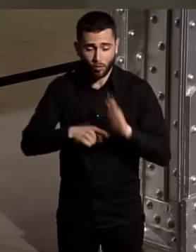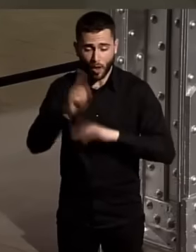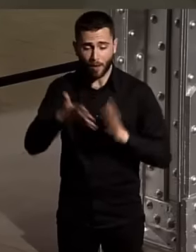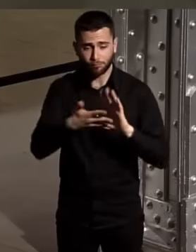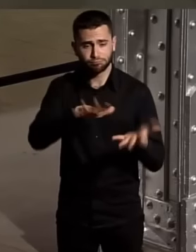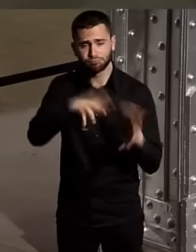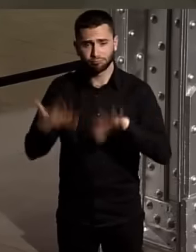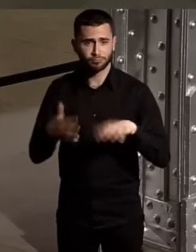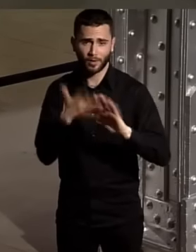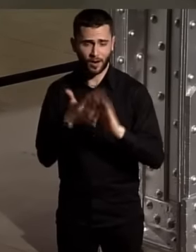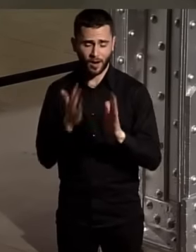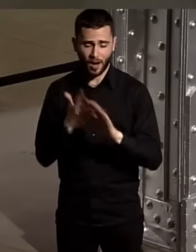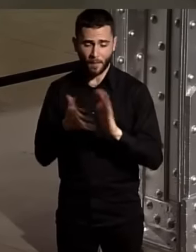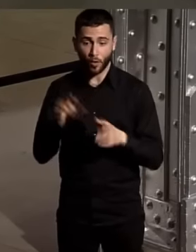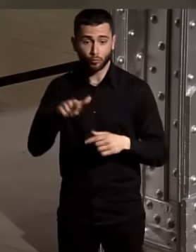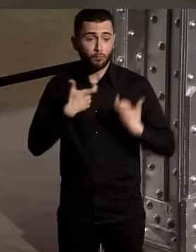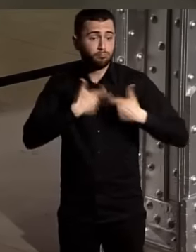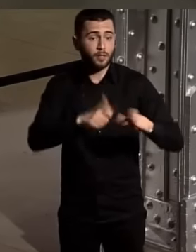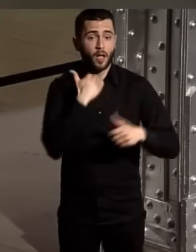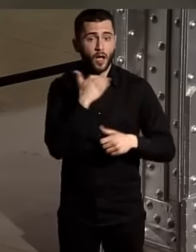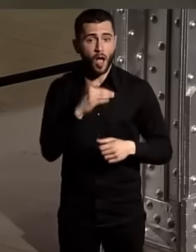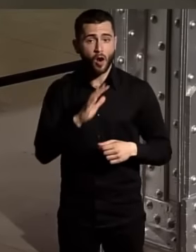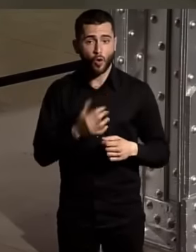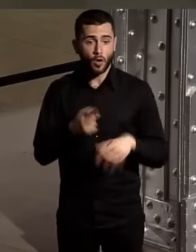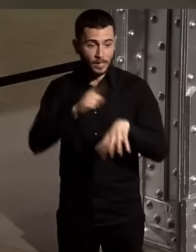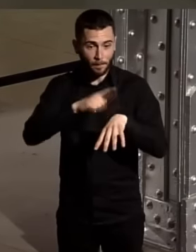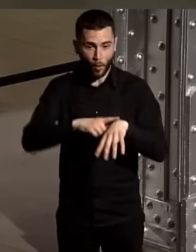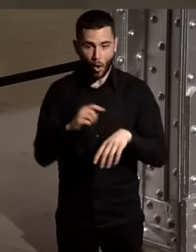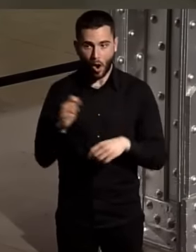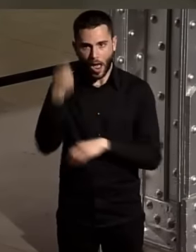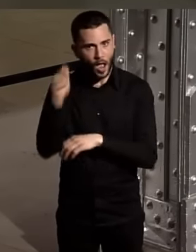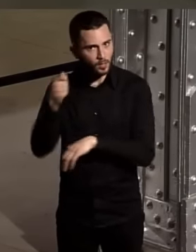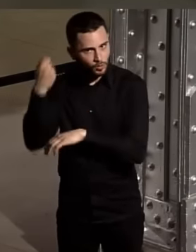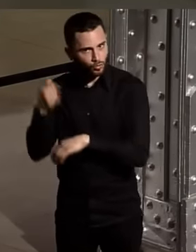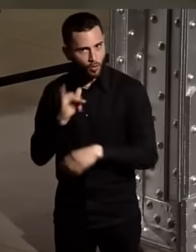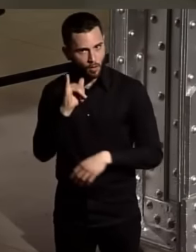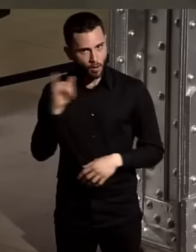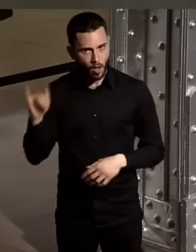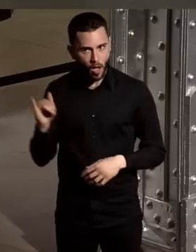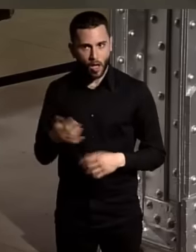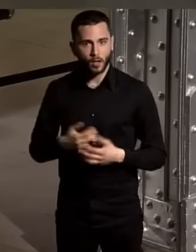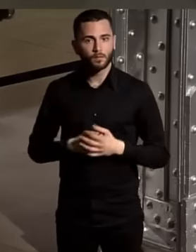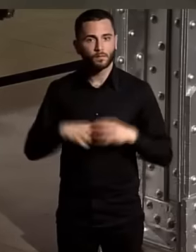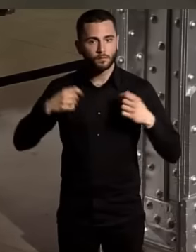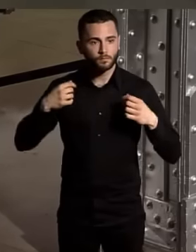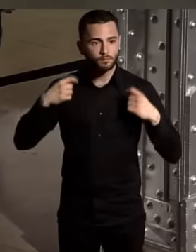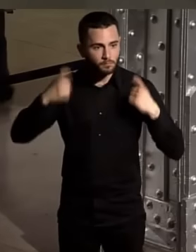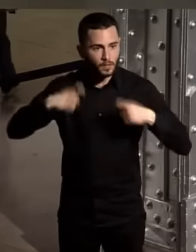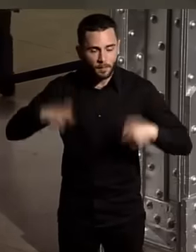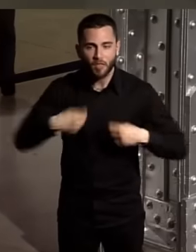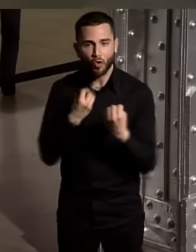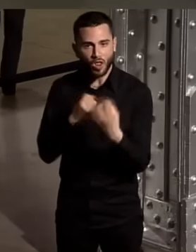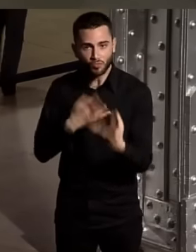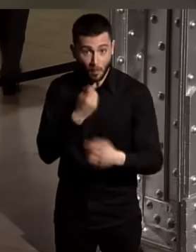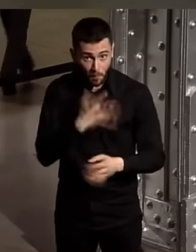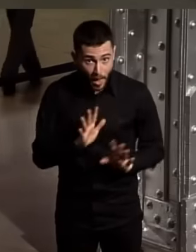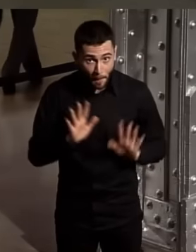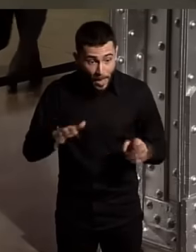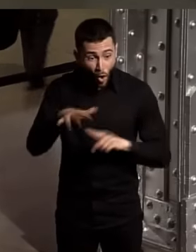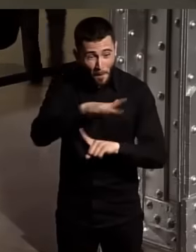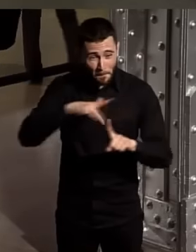especializas en una cosa a lo mejor tienes durante un tiempo mucho éxito y grandes rendimientos grandes resultados pero como el